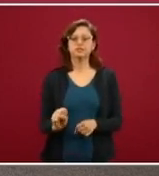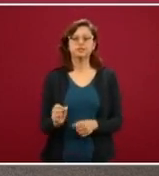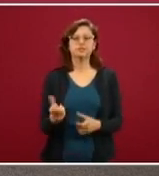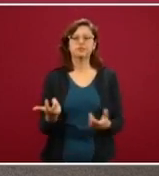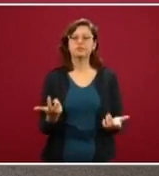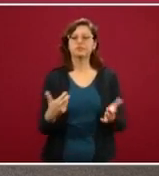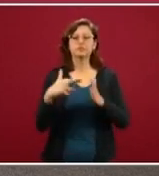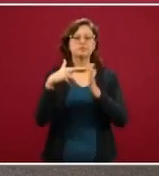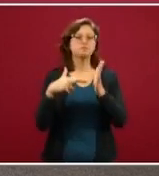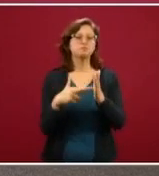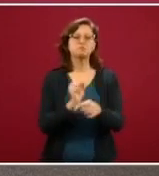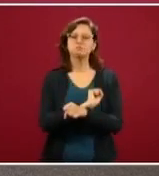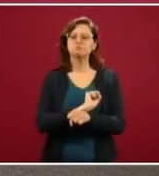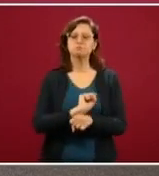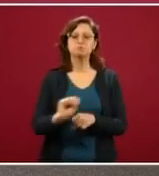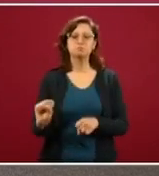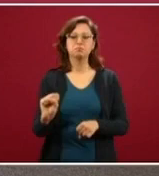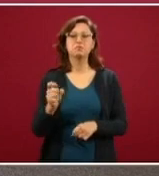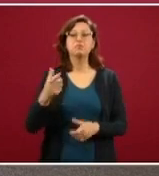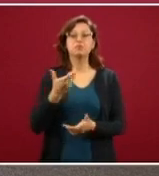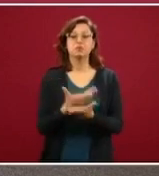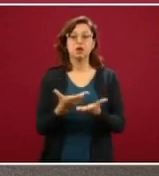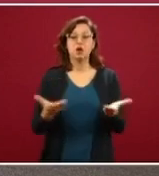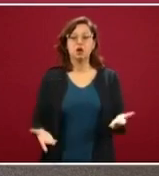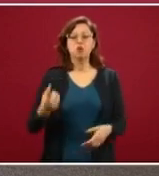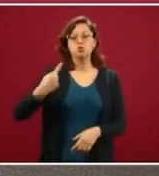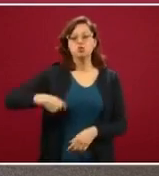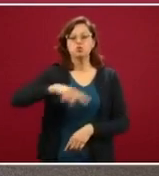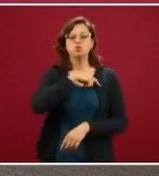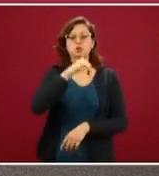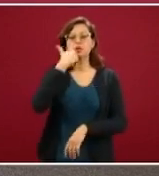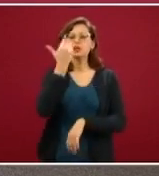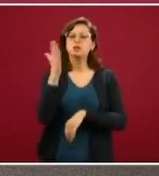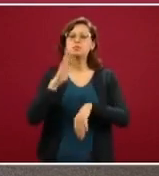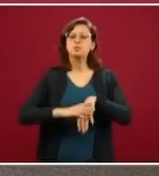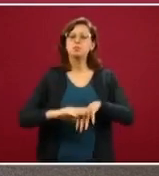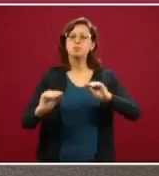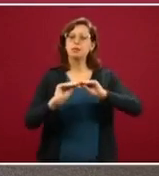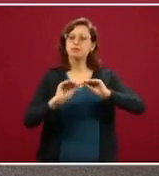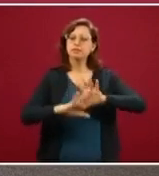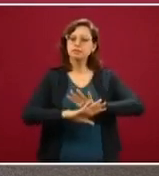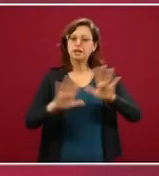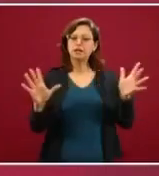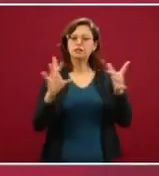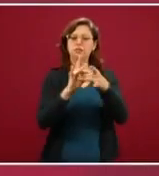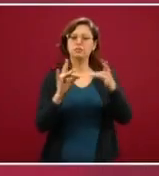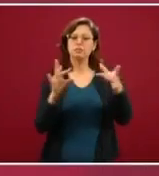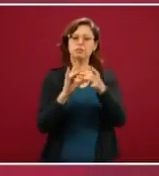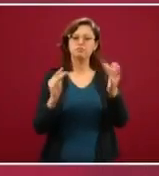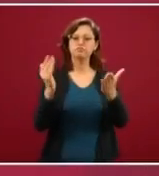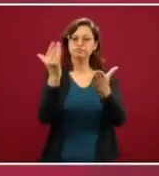es muy laxo. O sea, lo que queremos es puntualizar en qué